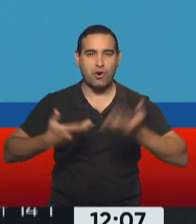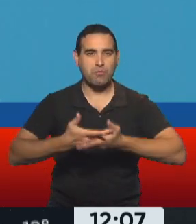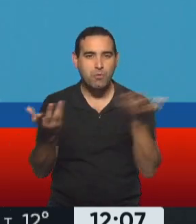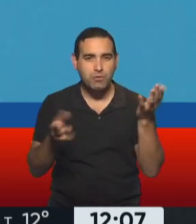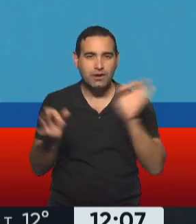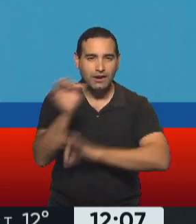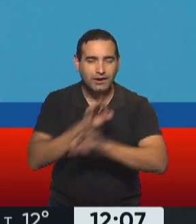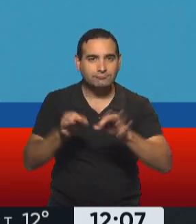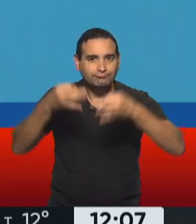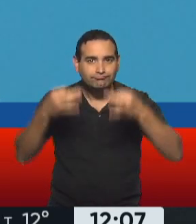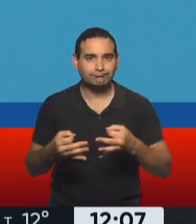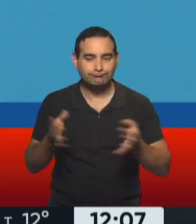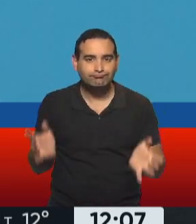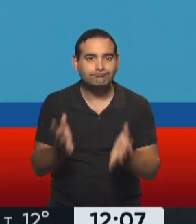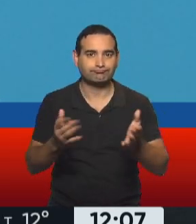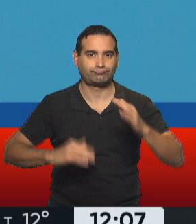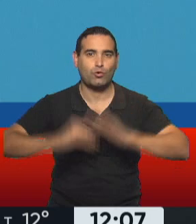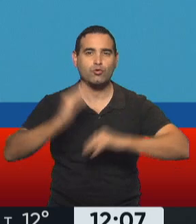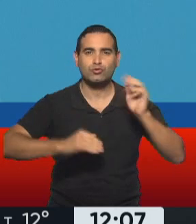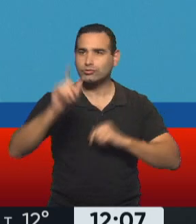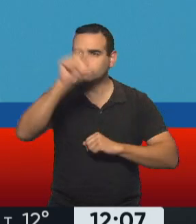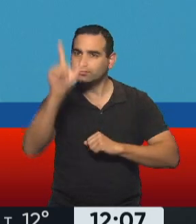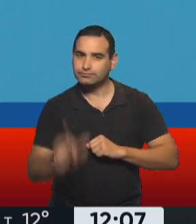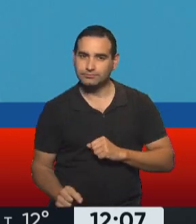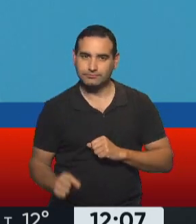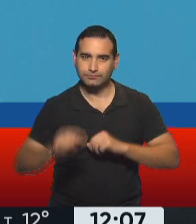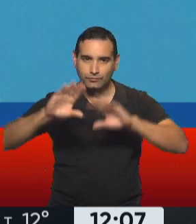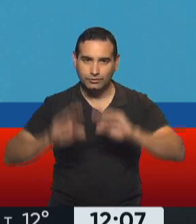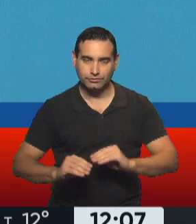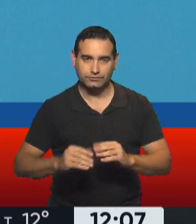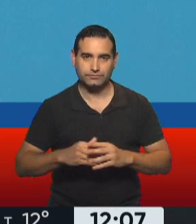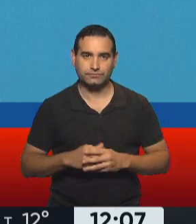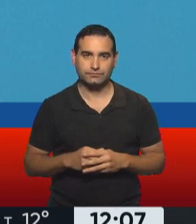Infraestructura que genere obras en todo el territorio nacional.